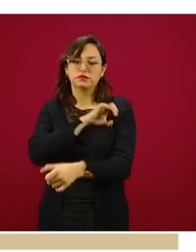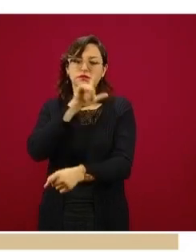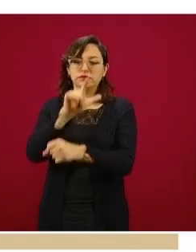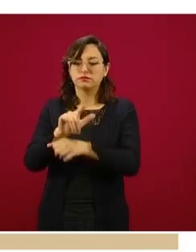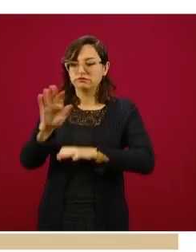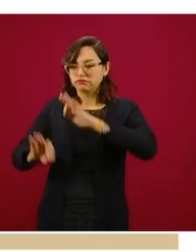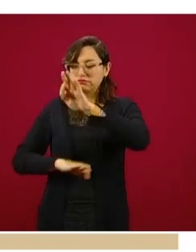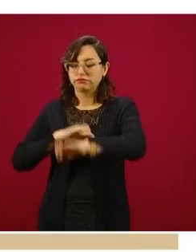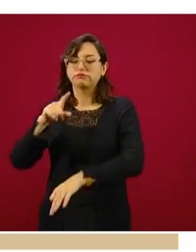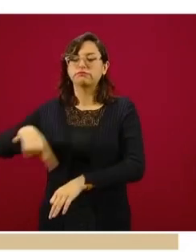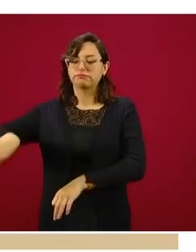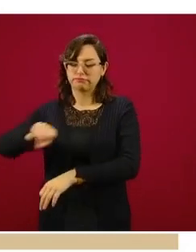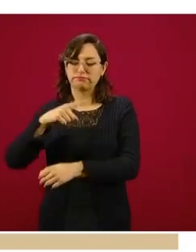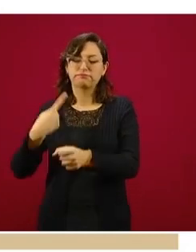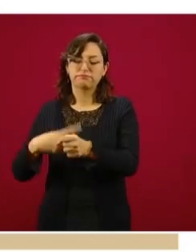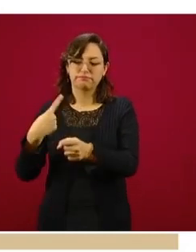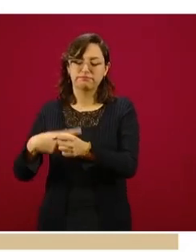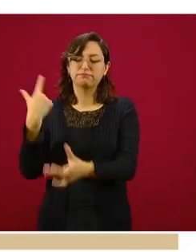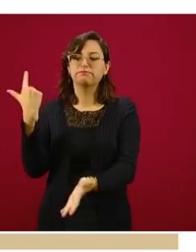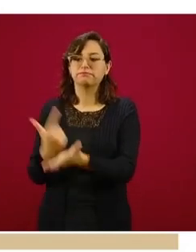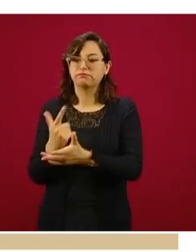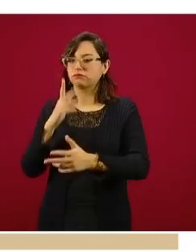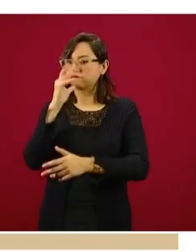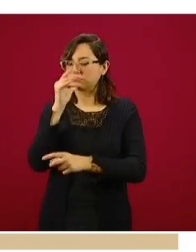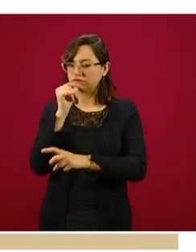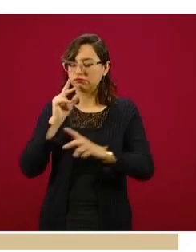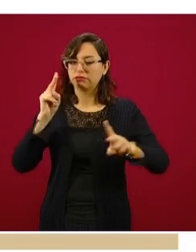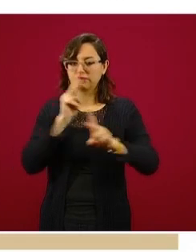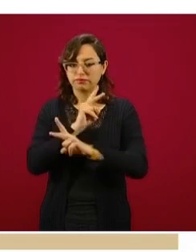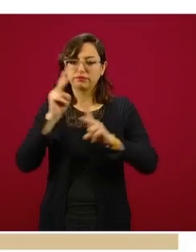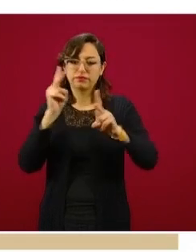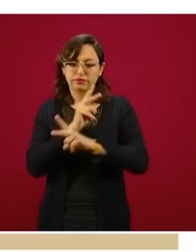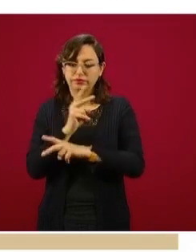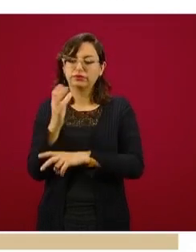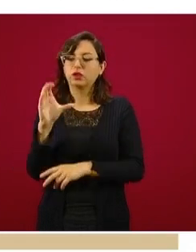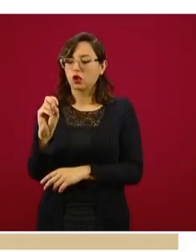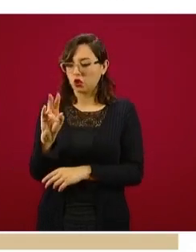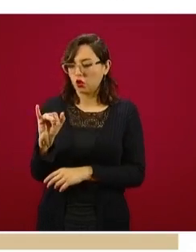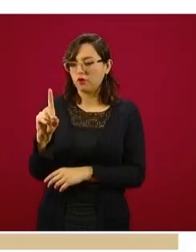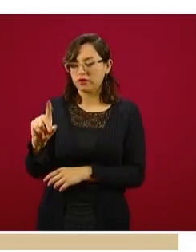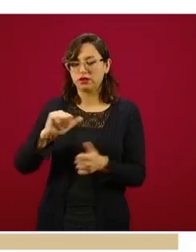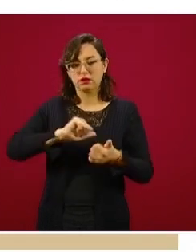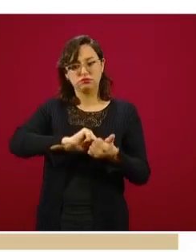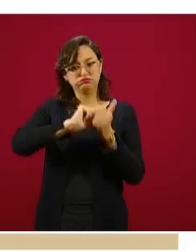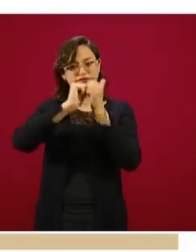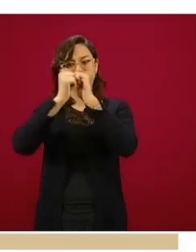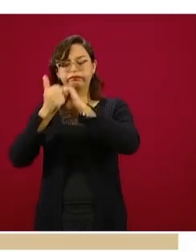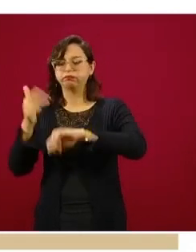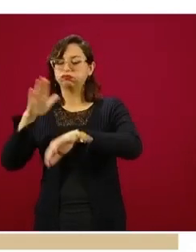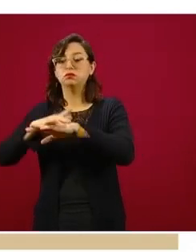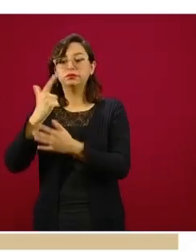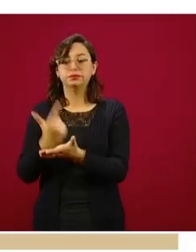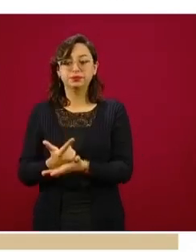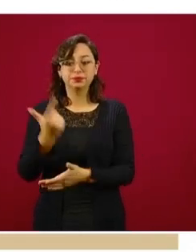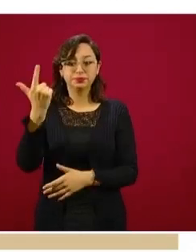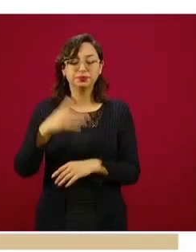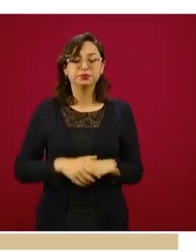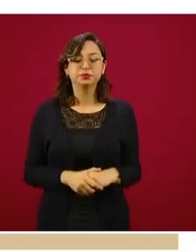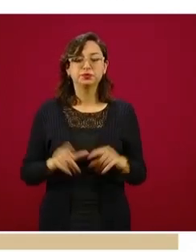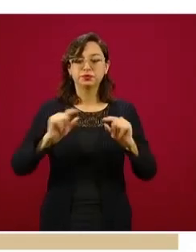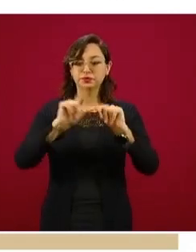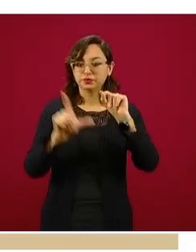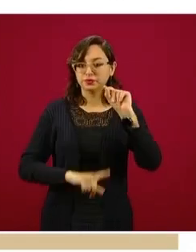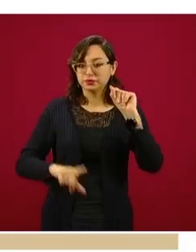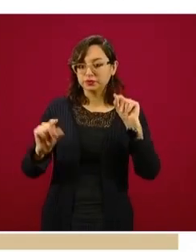personas críticamente enfermas de un padecimiento respiratorio grave, como es COVID en su forma más grave. A nivel nacional, del